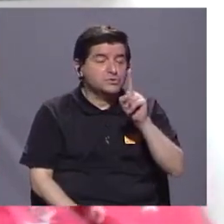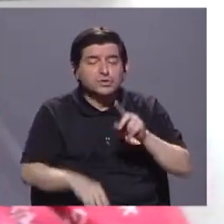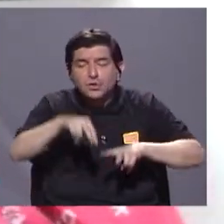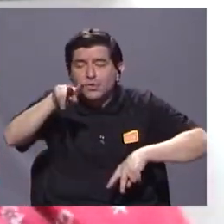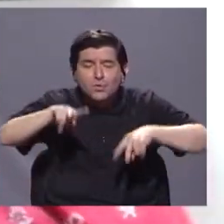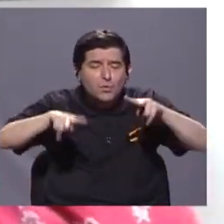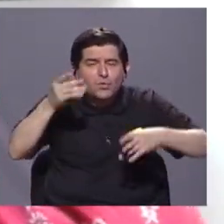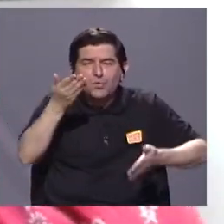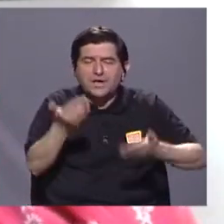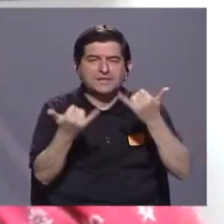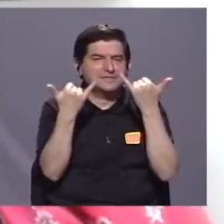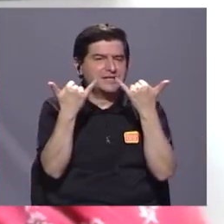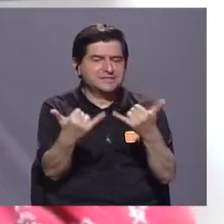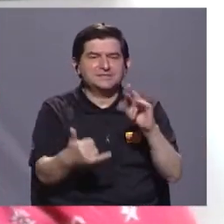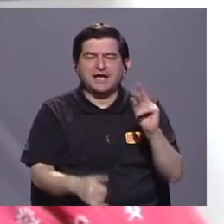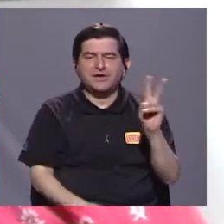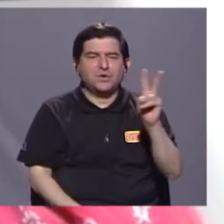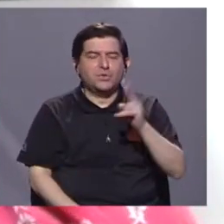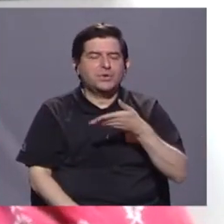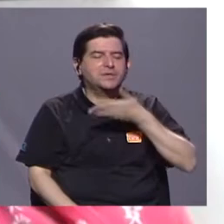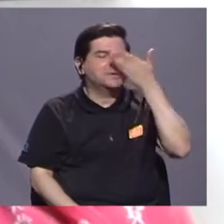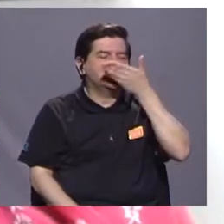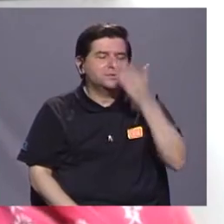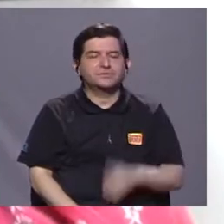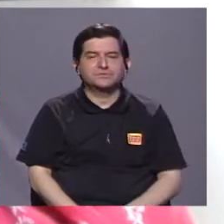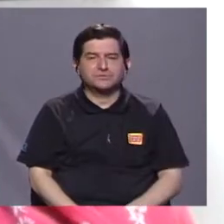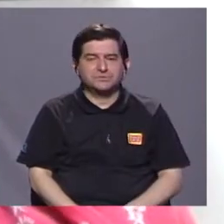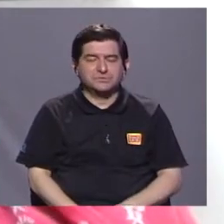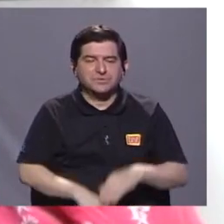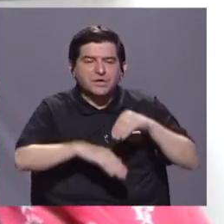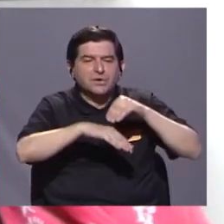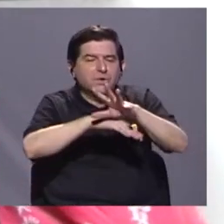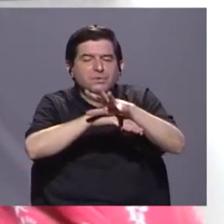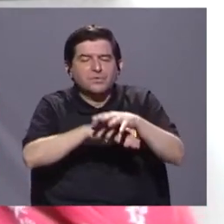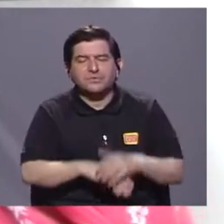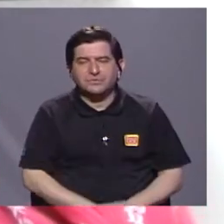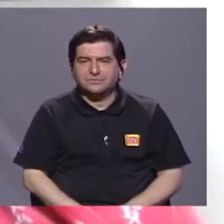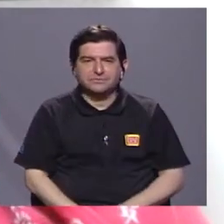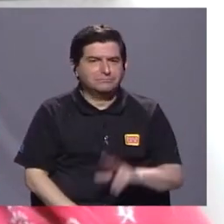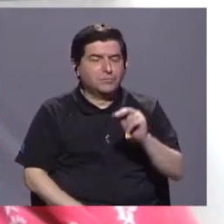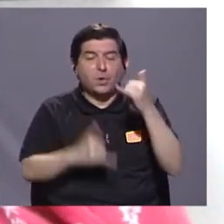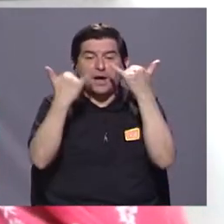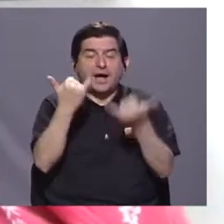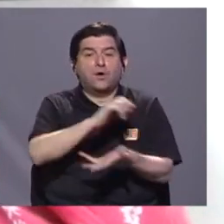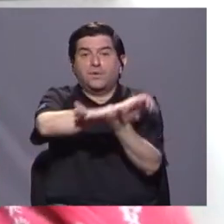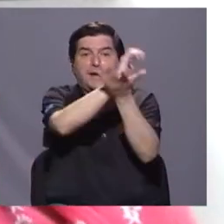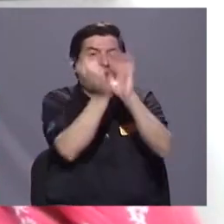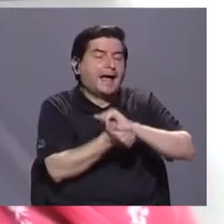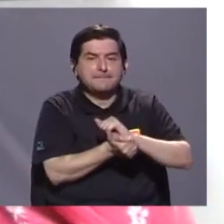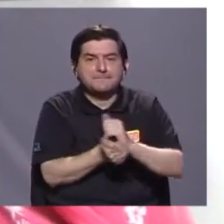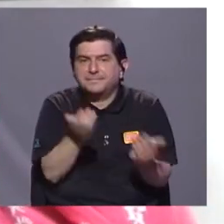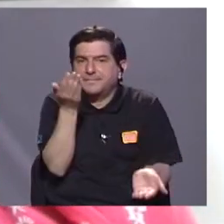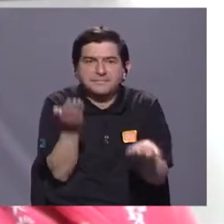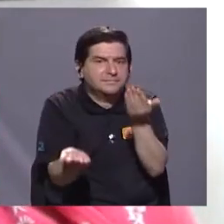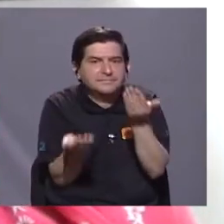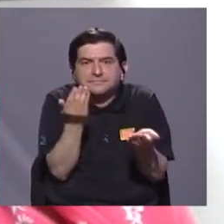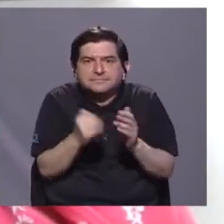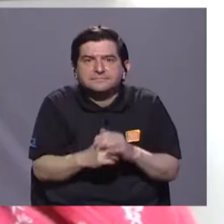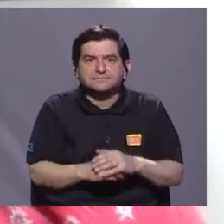de repente dejara ser un virus respiratorio que se transmite por vías respiratorias y de repente no se transmite